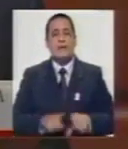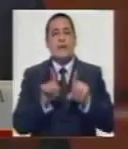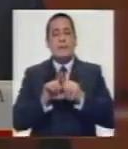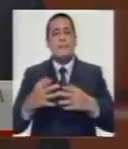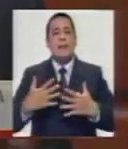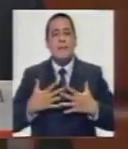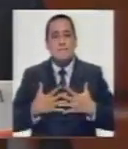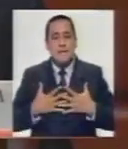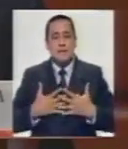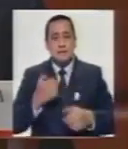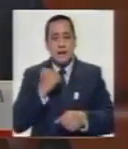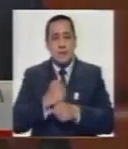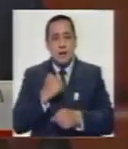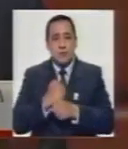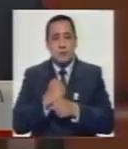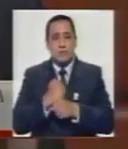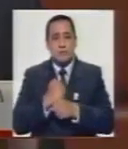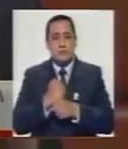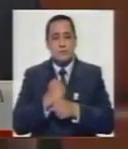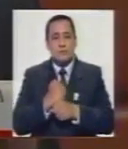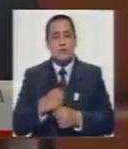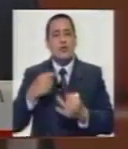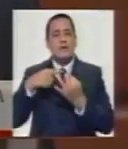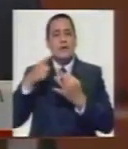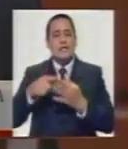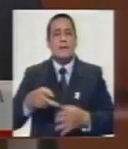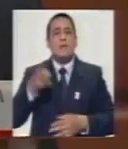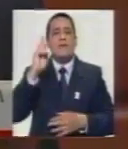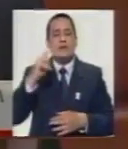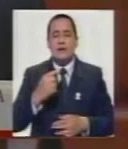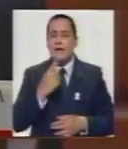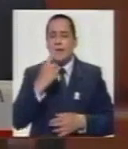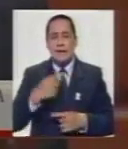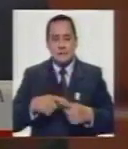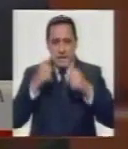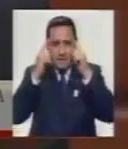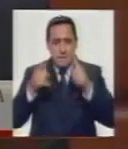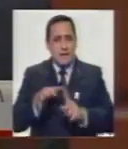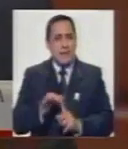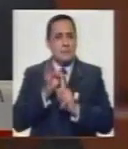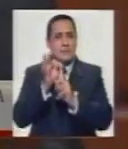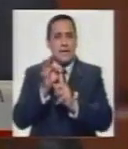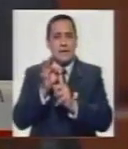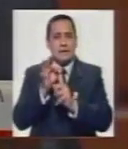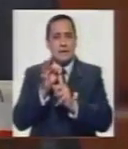Para mi gestión, los maestros son actores claves